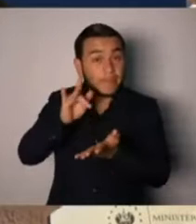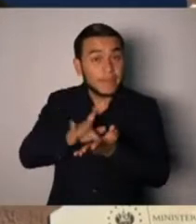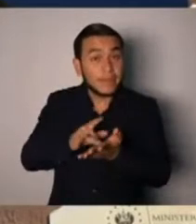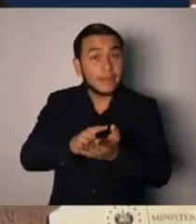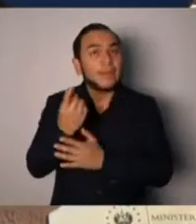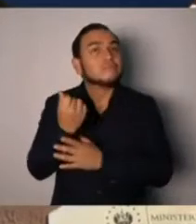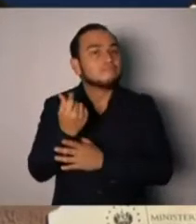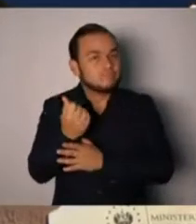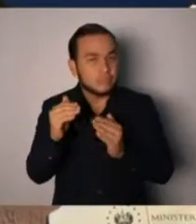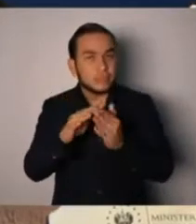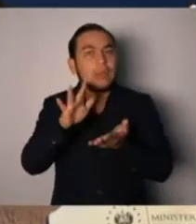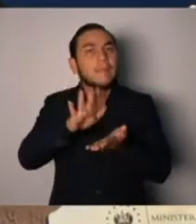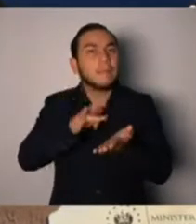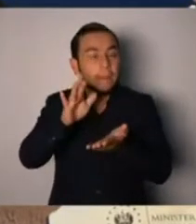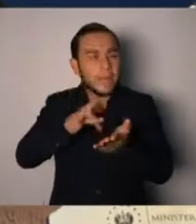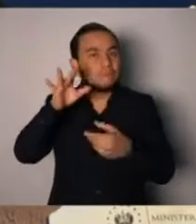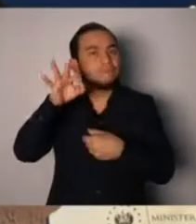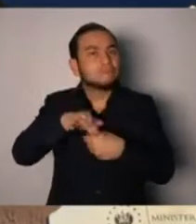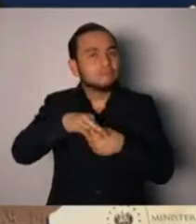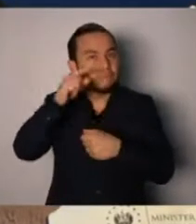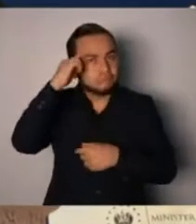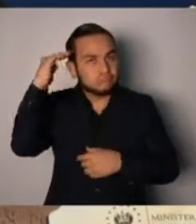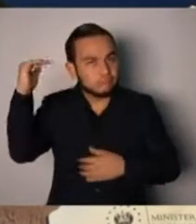o para rédito electoral'